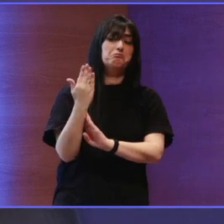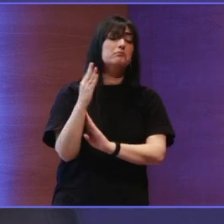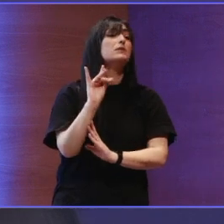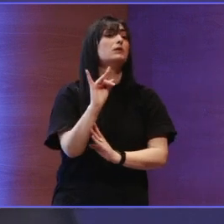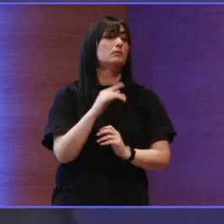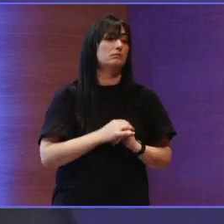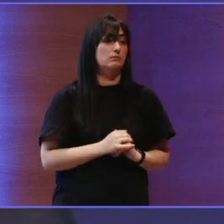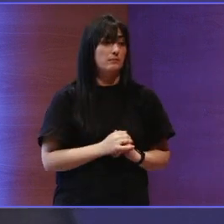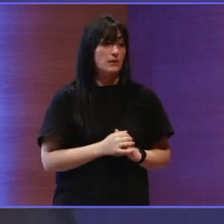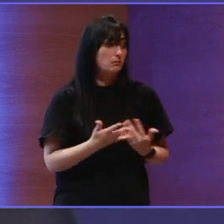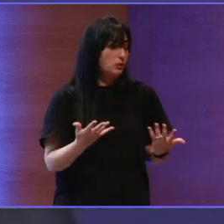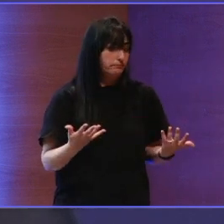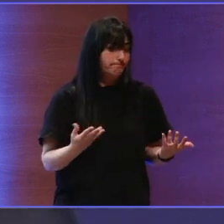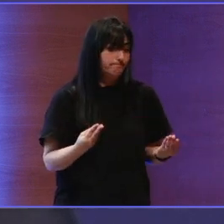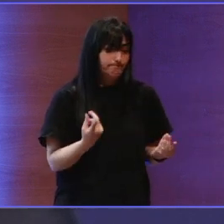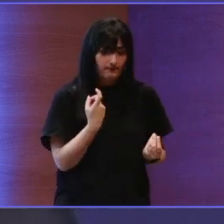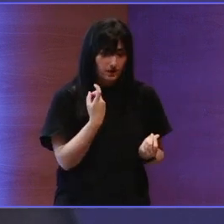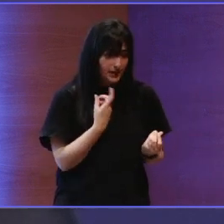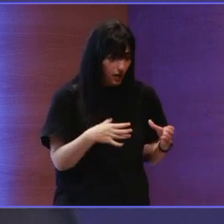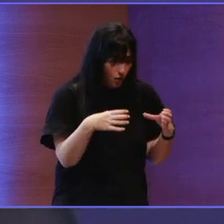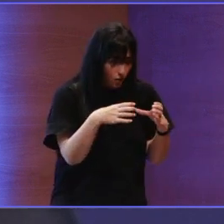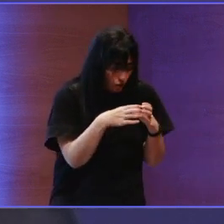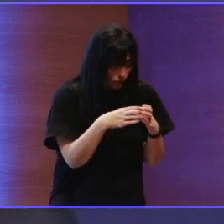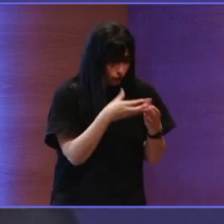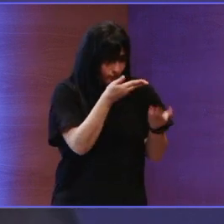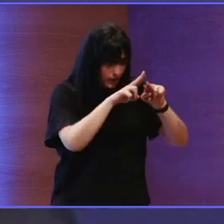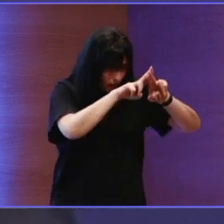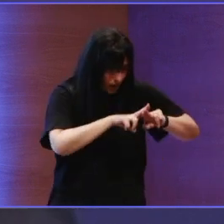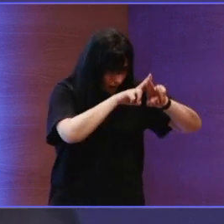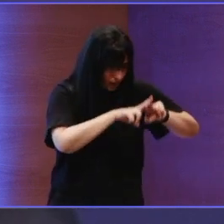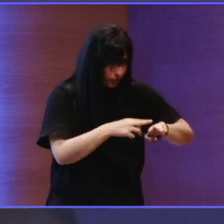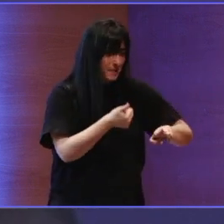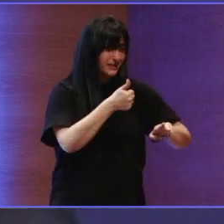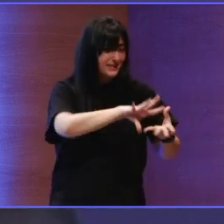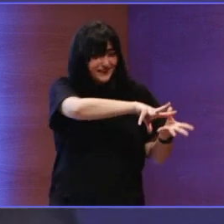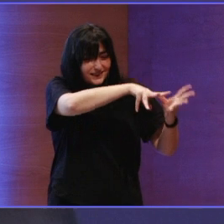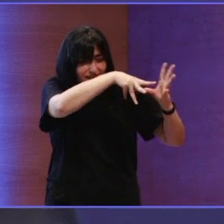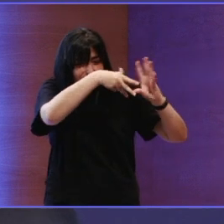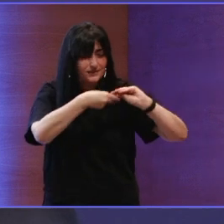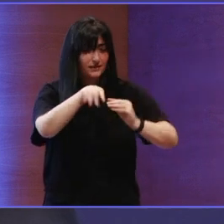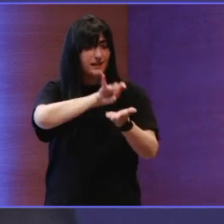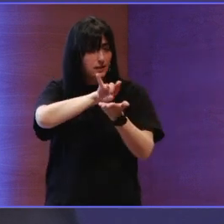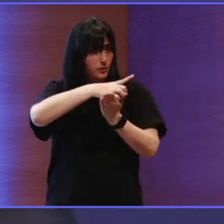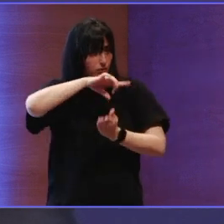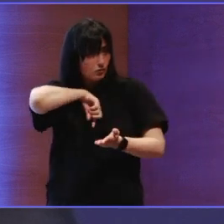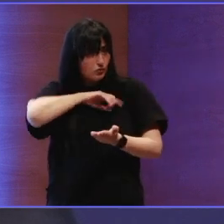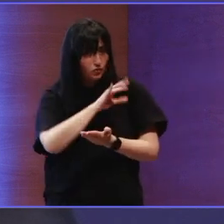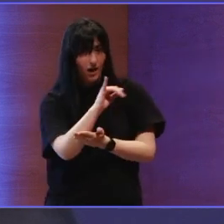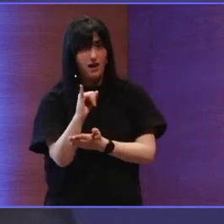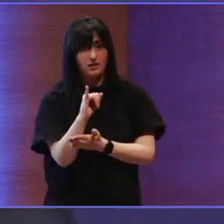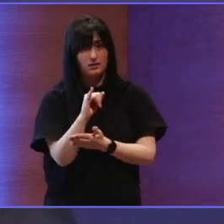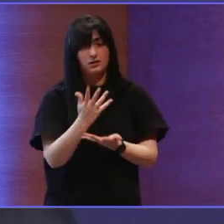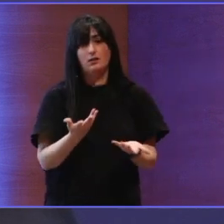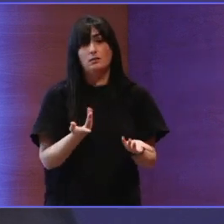necesitamos equipos evaluativos más adaptados a las necesidades que los servicios tenemos per no tenemos a